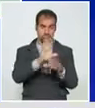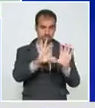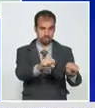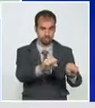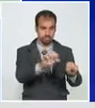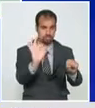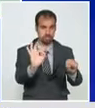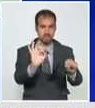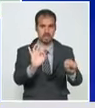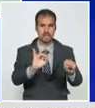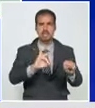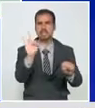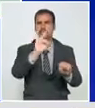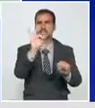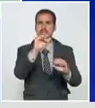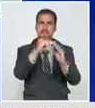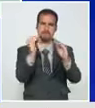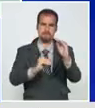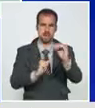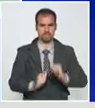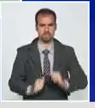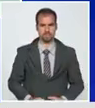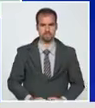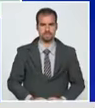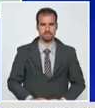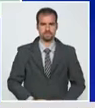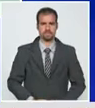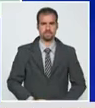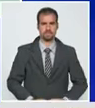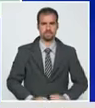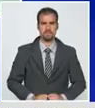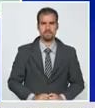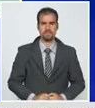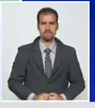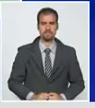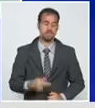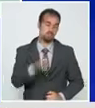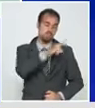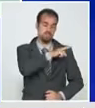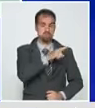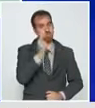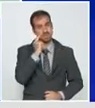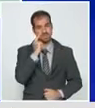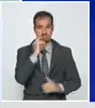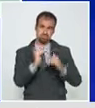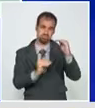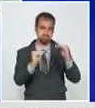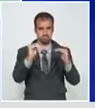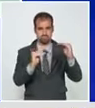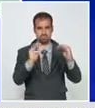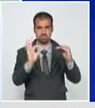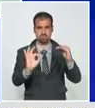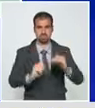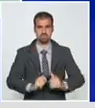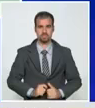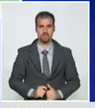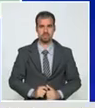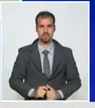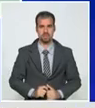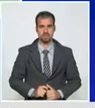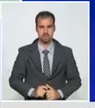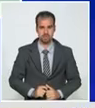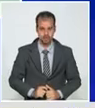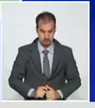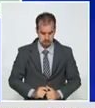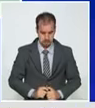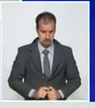77 menos que la jornada anterior, pero hay que seguir con las medidas bien apretadas como se ha